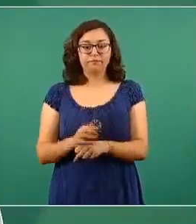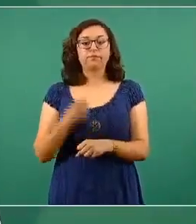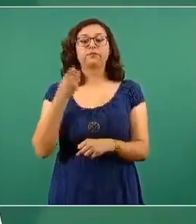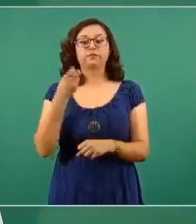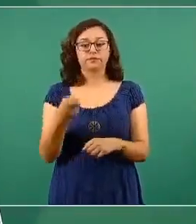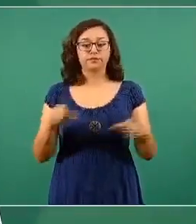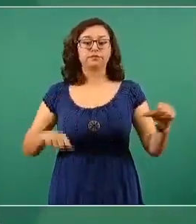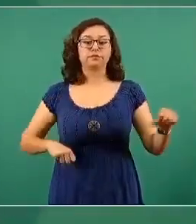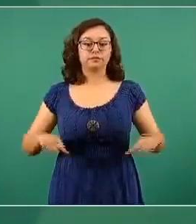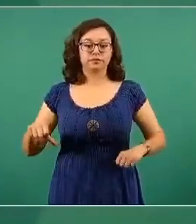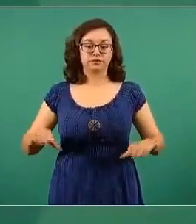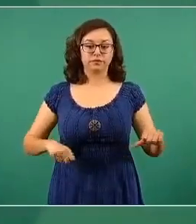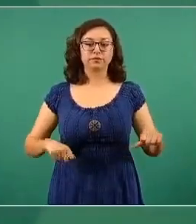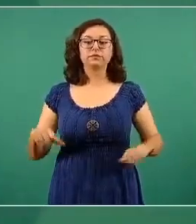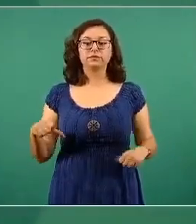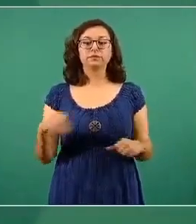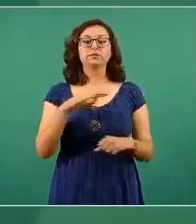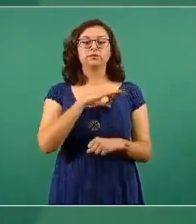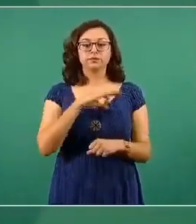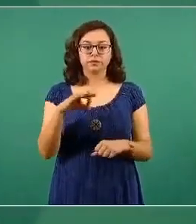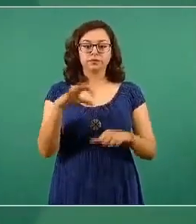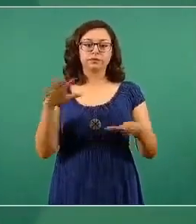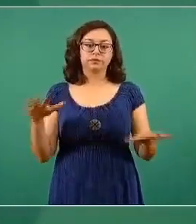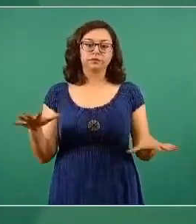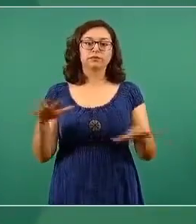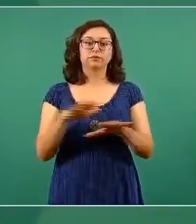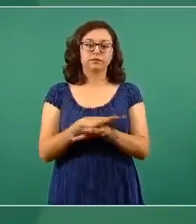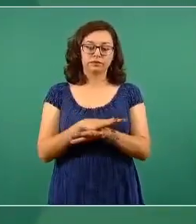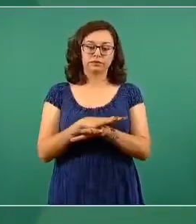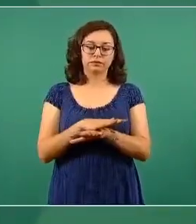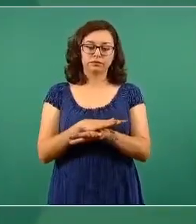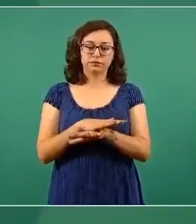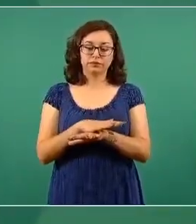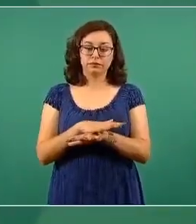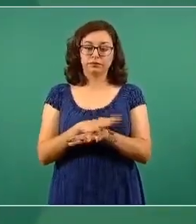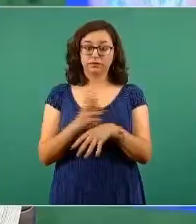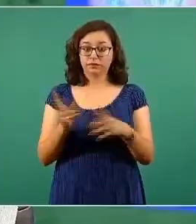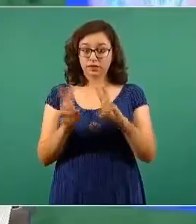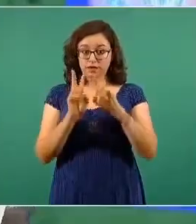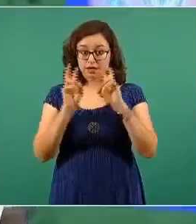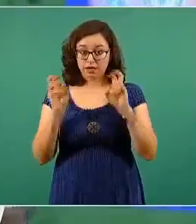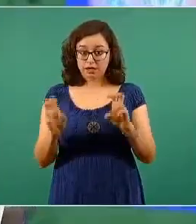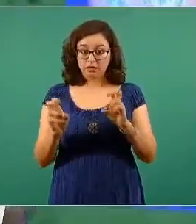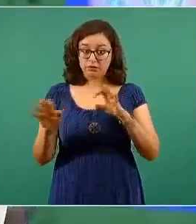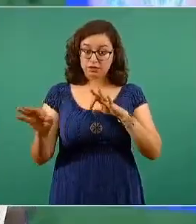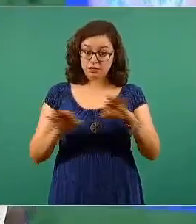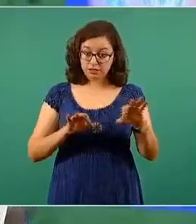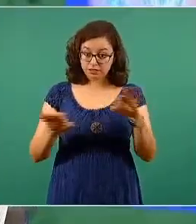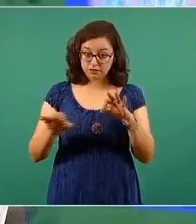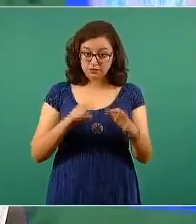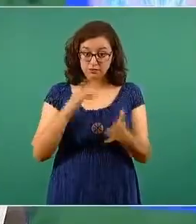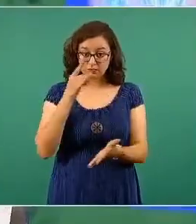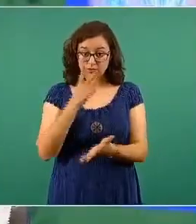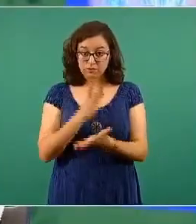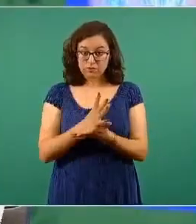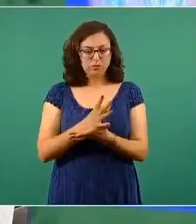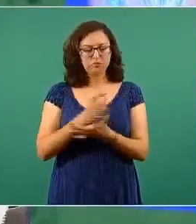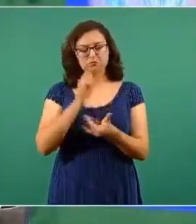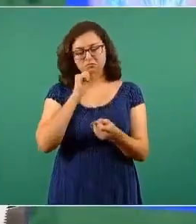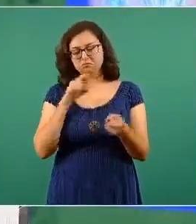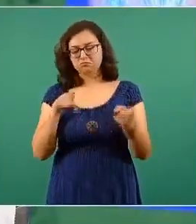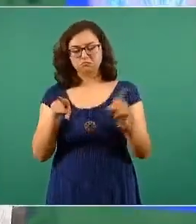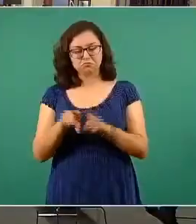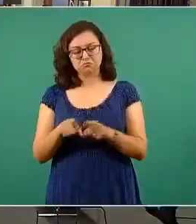la actividad obviamente va a cambiar y se va a integrar no solamente en los temas laborales, sino también se va a integrar en